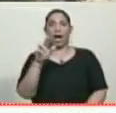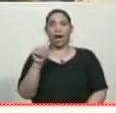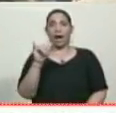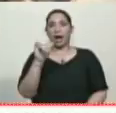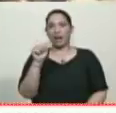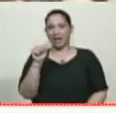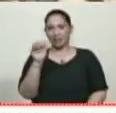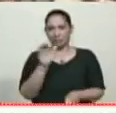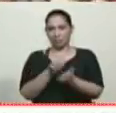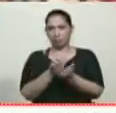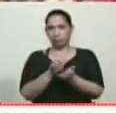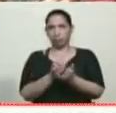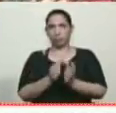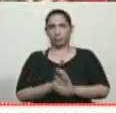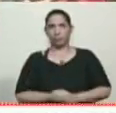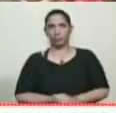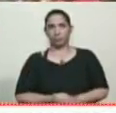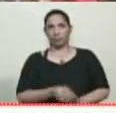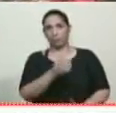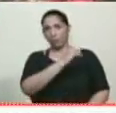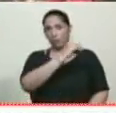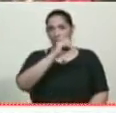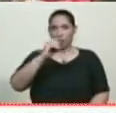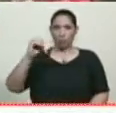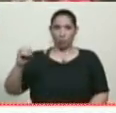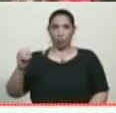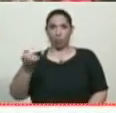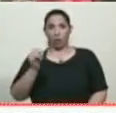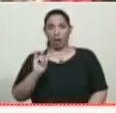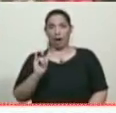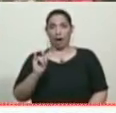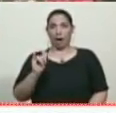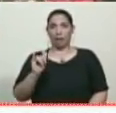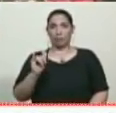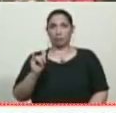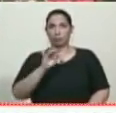cambio, el Orinoco tiene los castillos de Guayana,